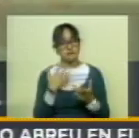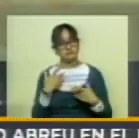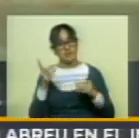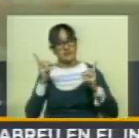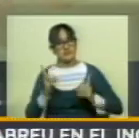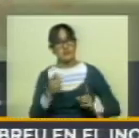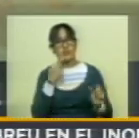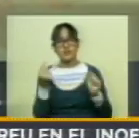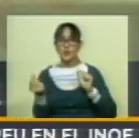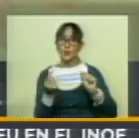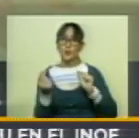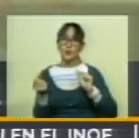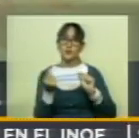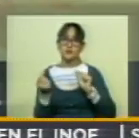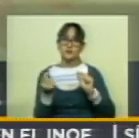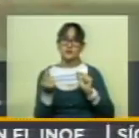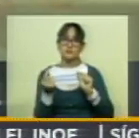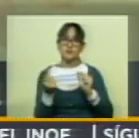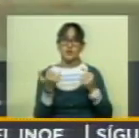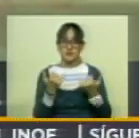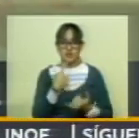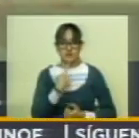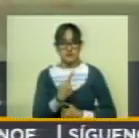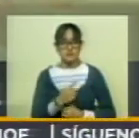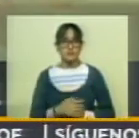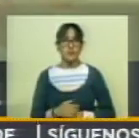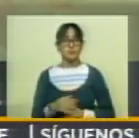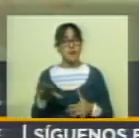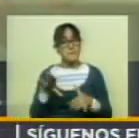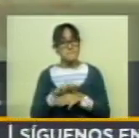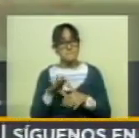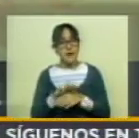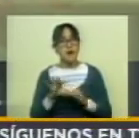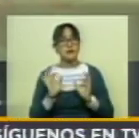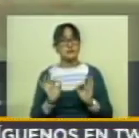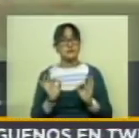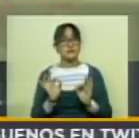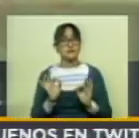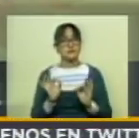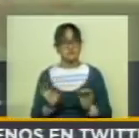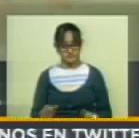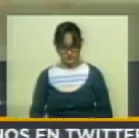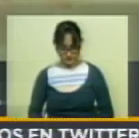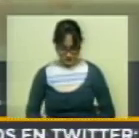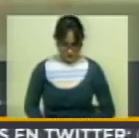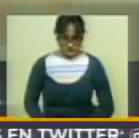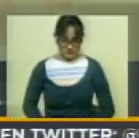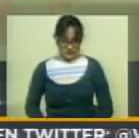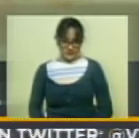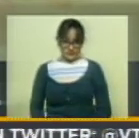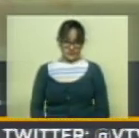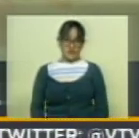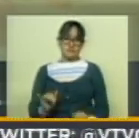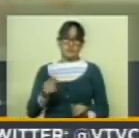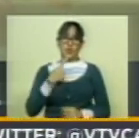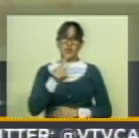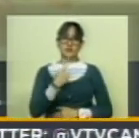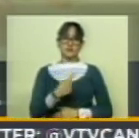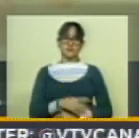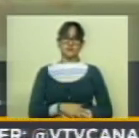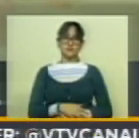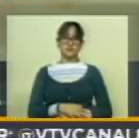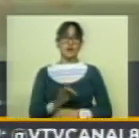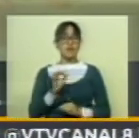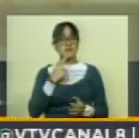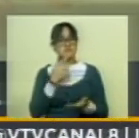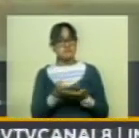lo discutimos y lo dijimos aquí. El martes, esas son también de las cosas que dicen. No, nadie